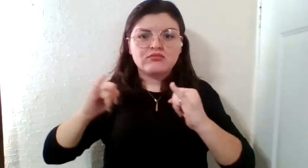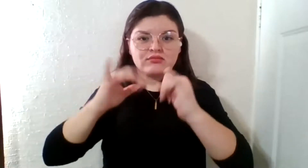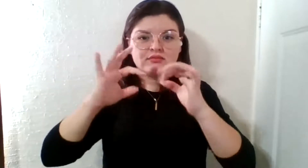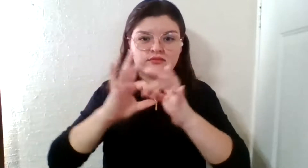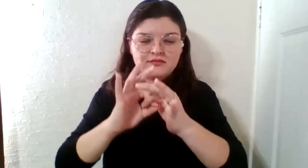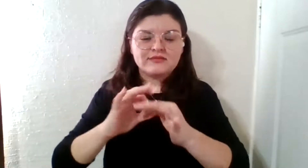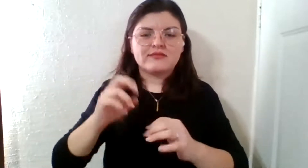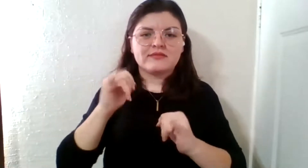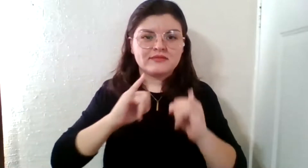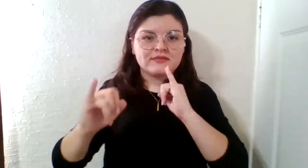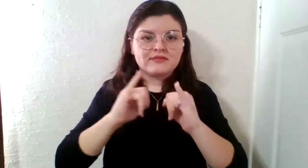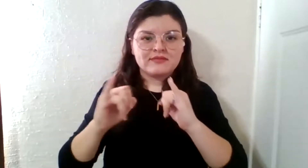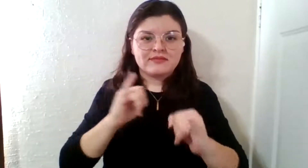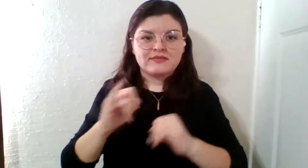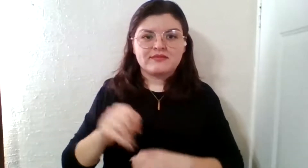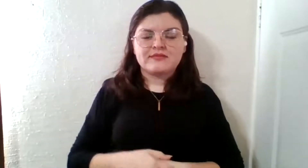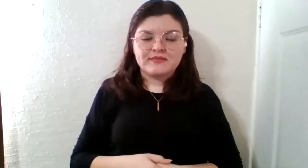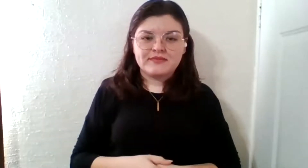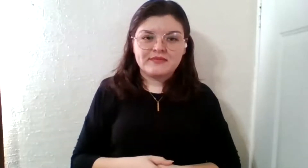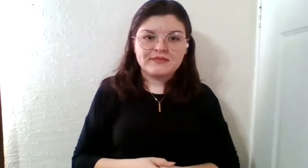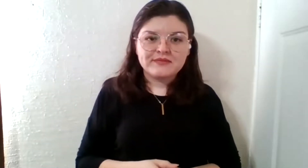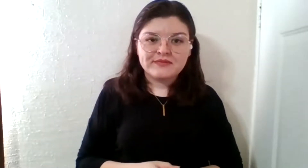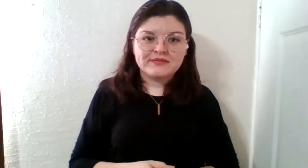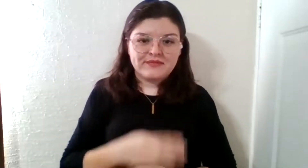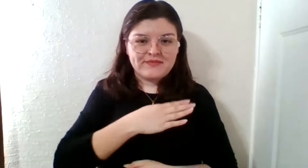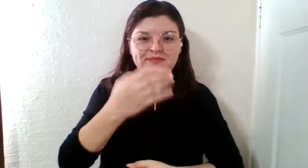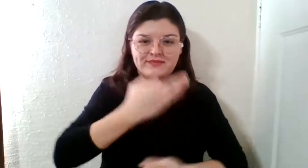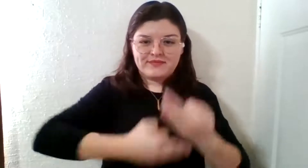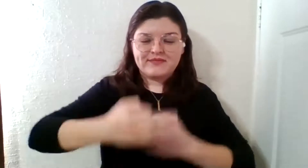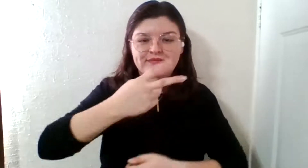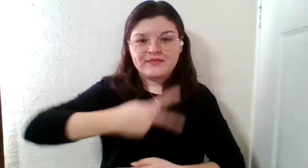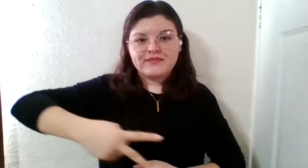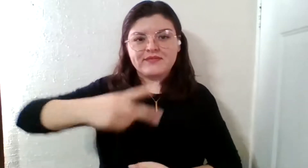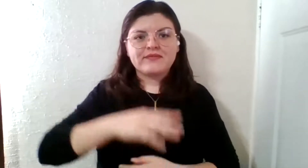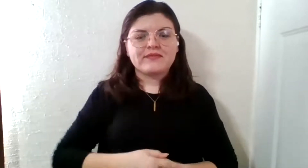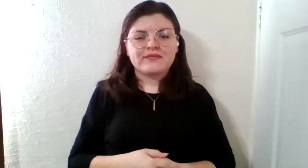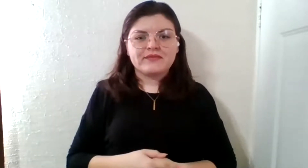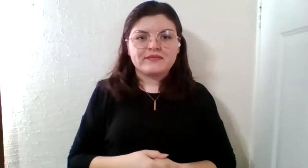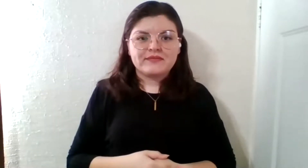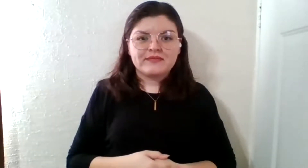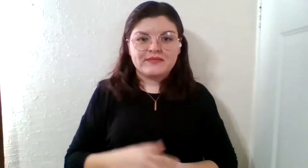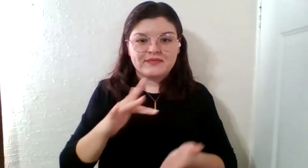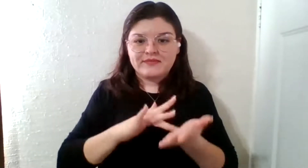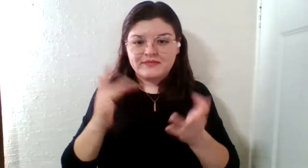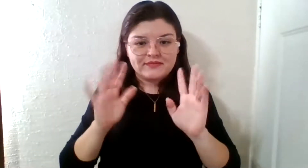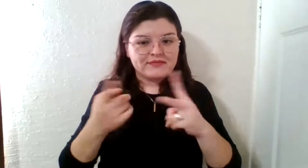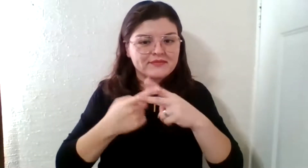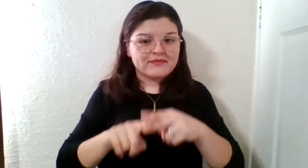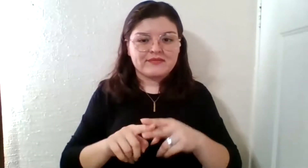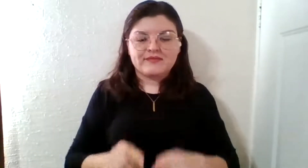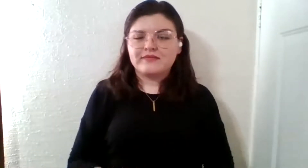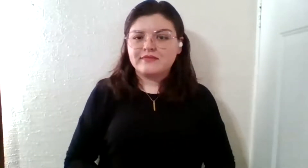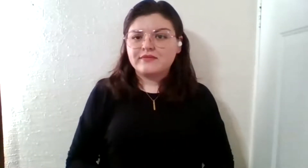Mexicana, AC. ¿Sí? Bienvenidos y bienvenidas a todos. Vamos a comenzar. Gracias.